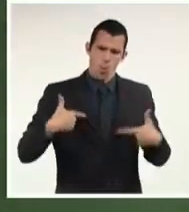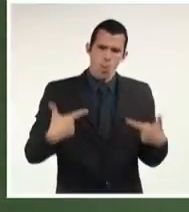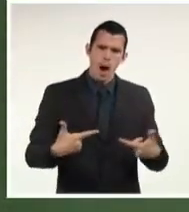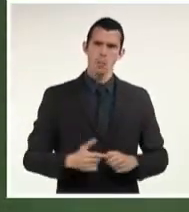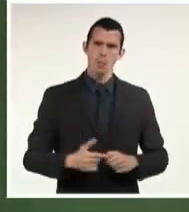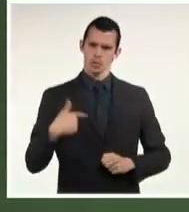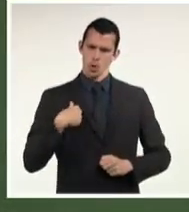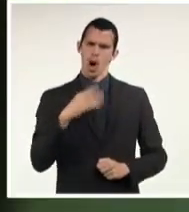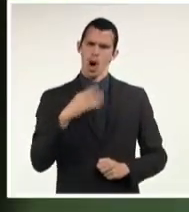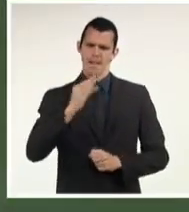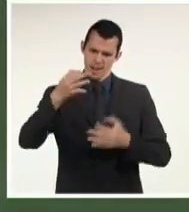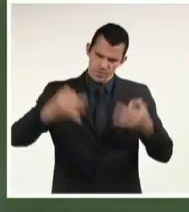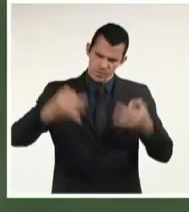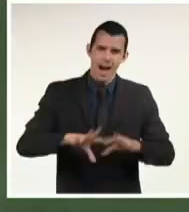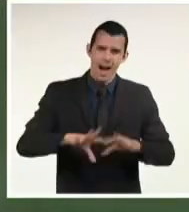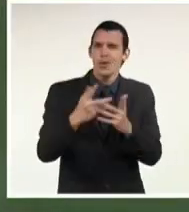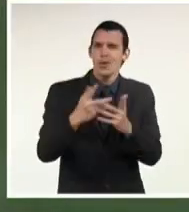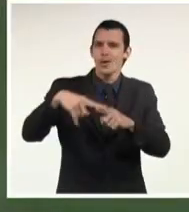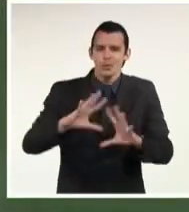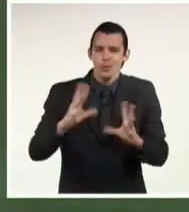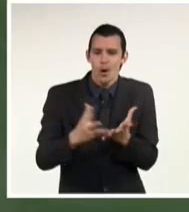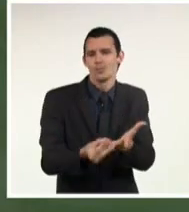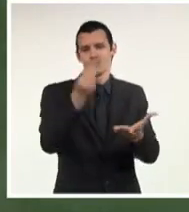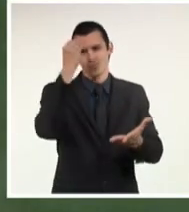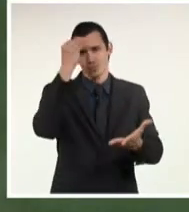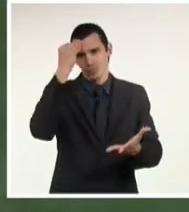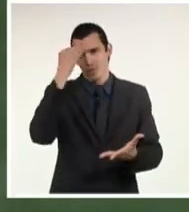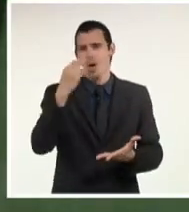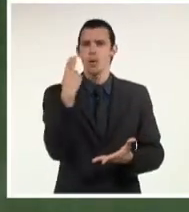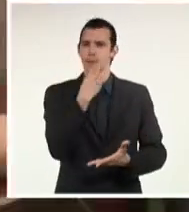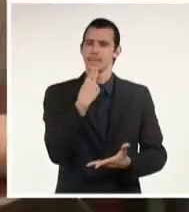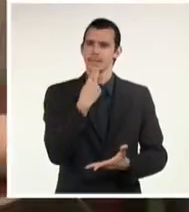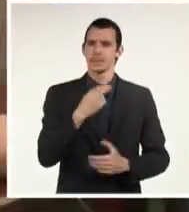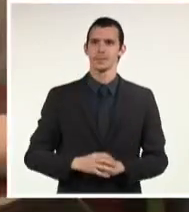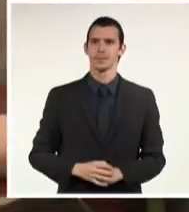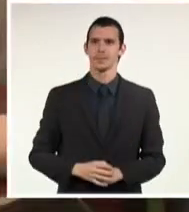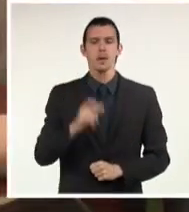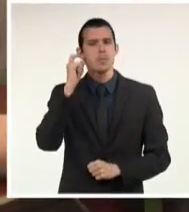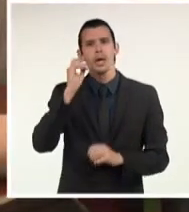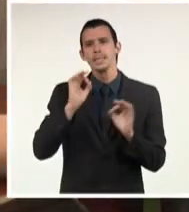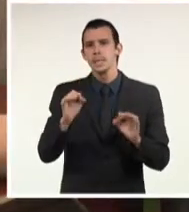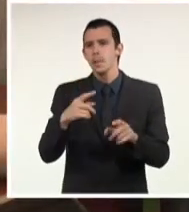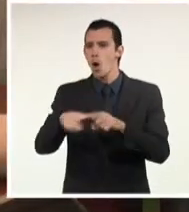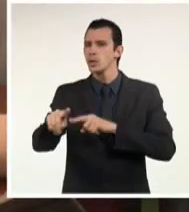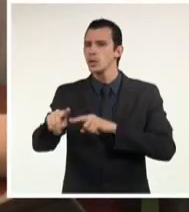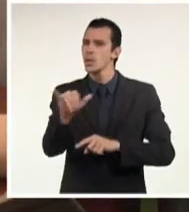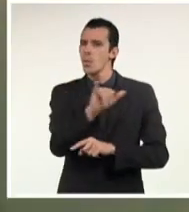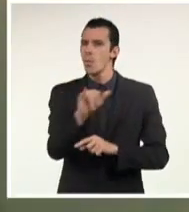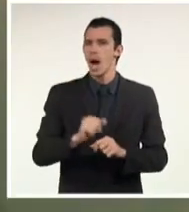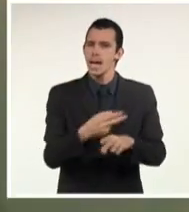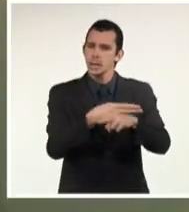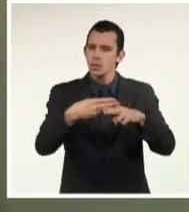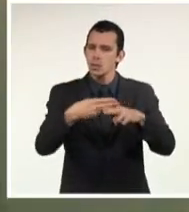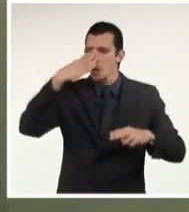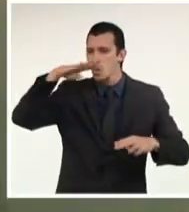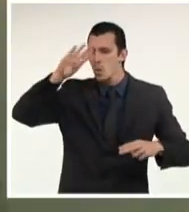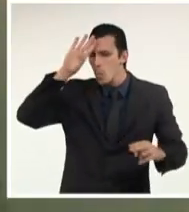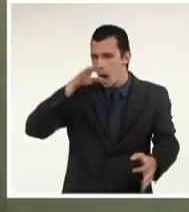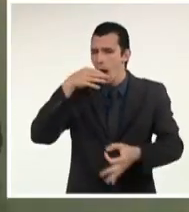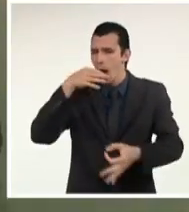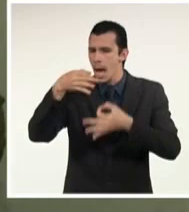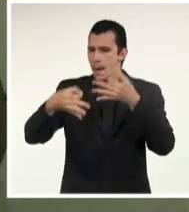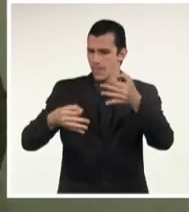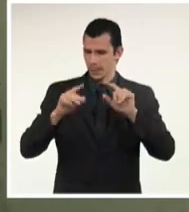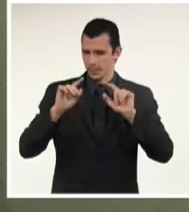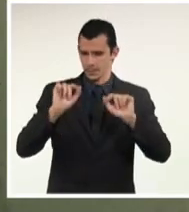la maestra Miraisi Pérez Eben imparte una clase de historia de Cuba. Dice a sus alumnos que